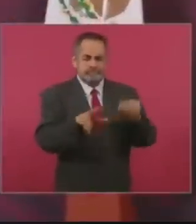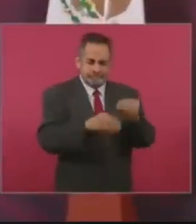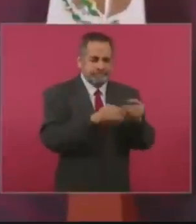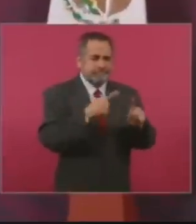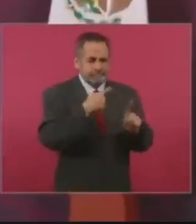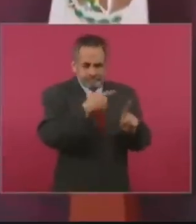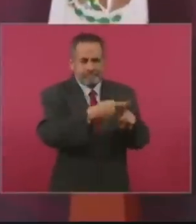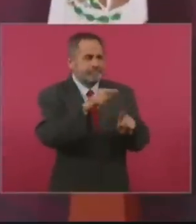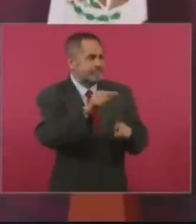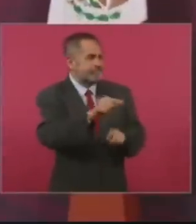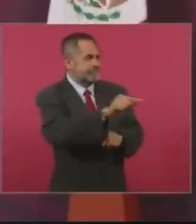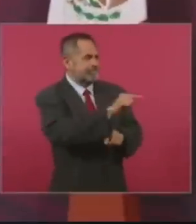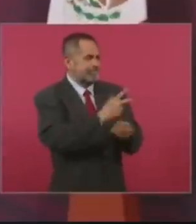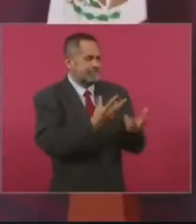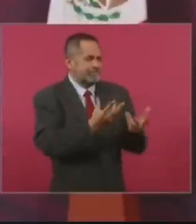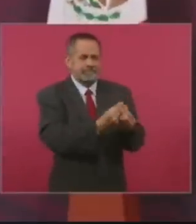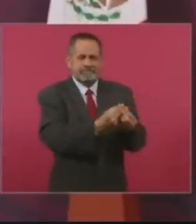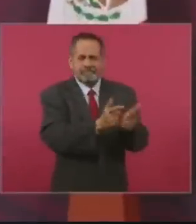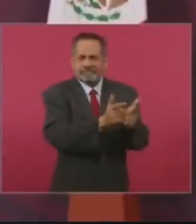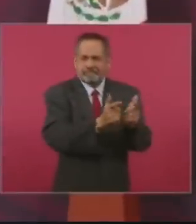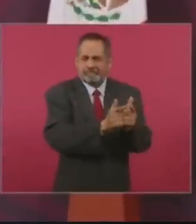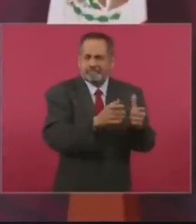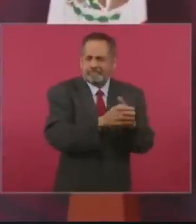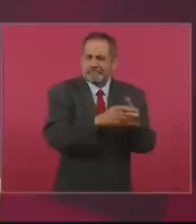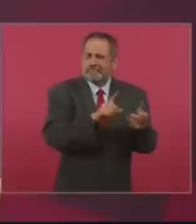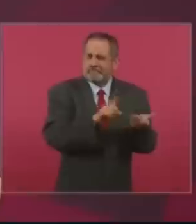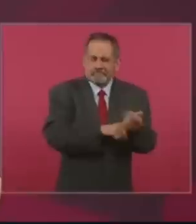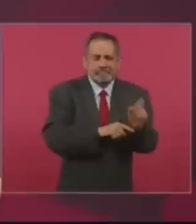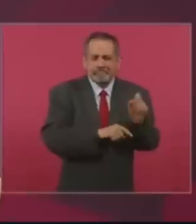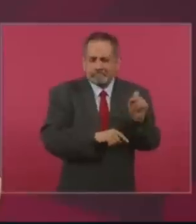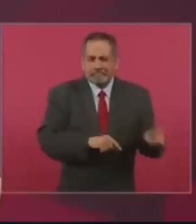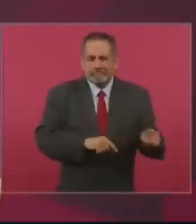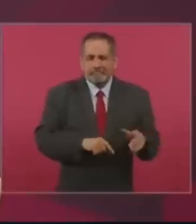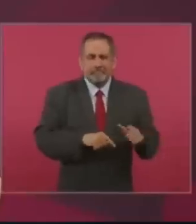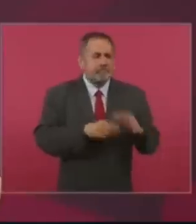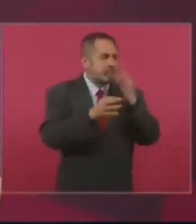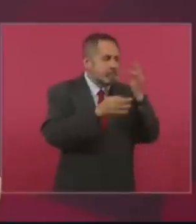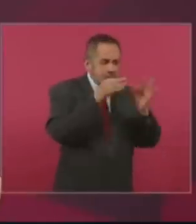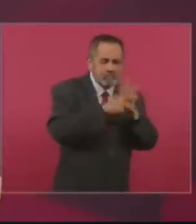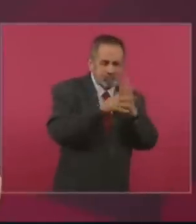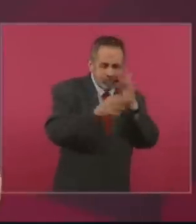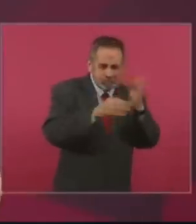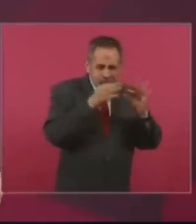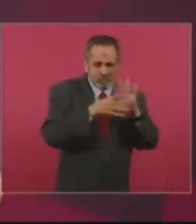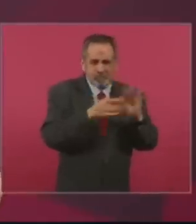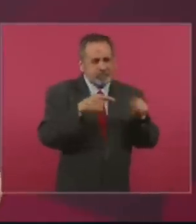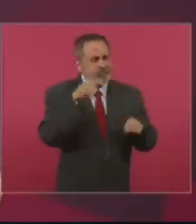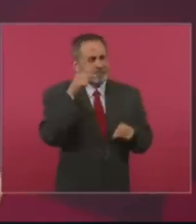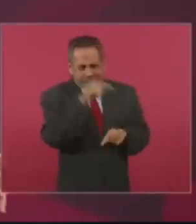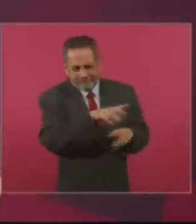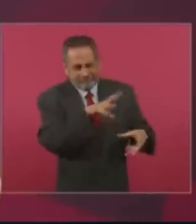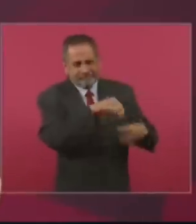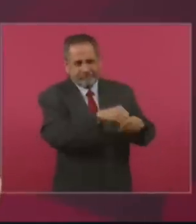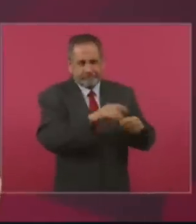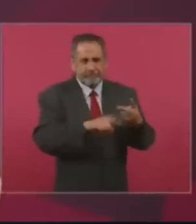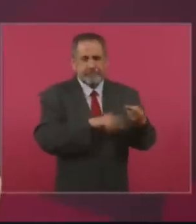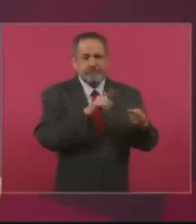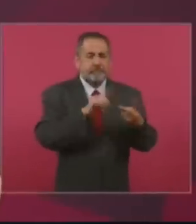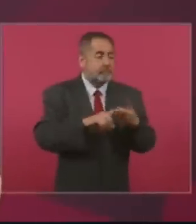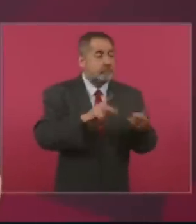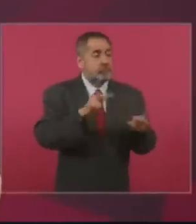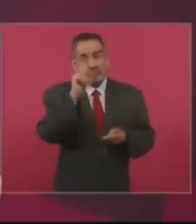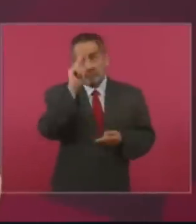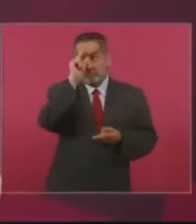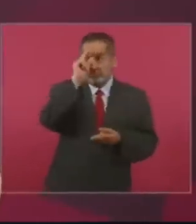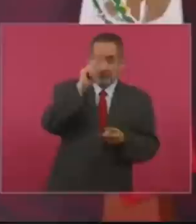con esas características sino también medios de información y también